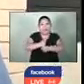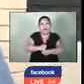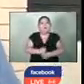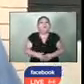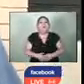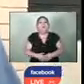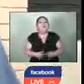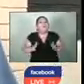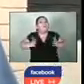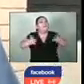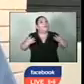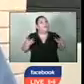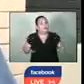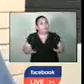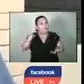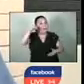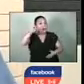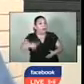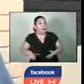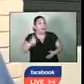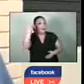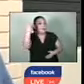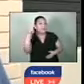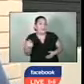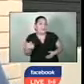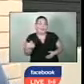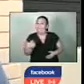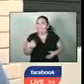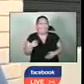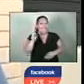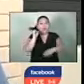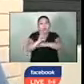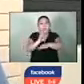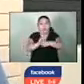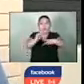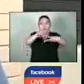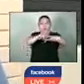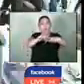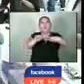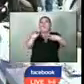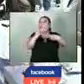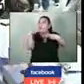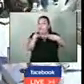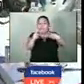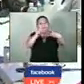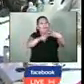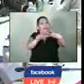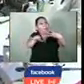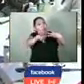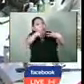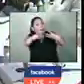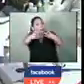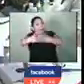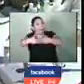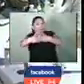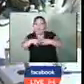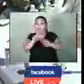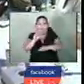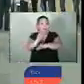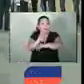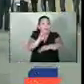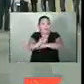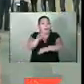lo tanto, hasta esta fecha no es recomendable ponerse otra vacuna. Hasta el momento en el país el proceso